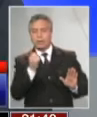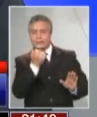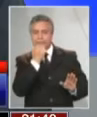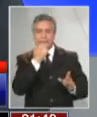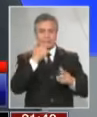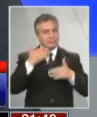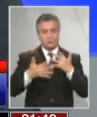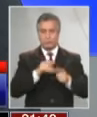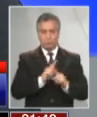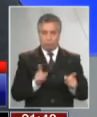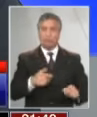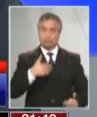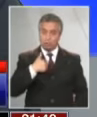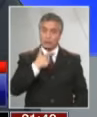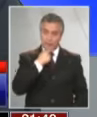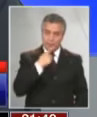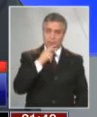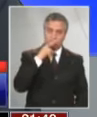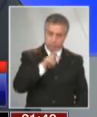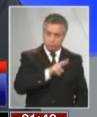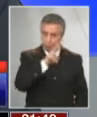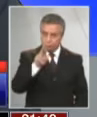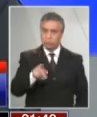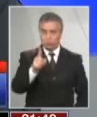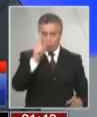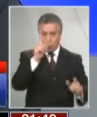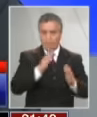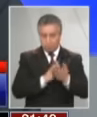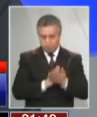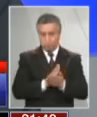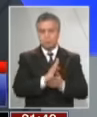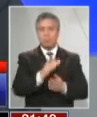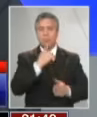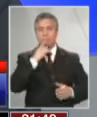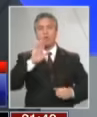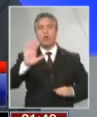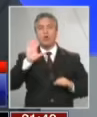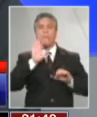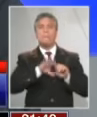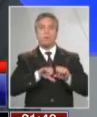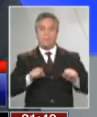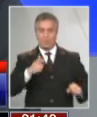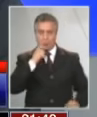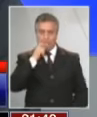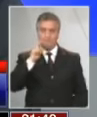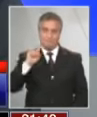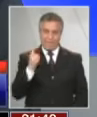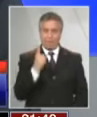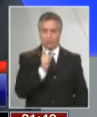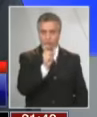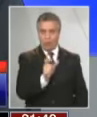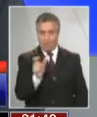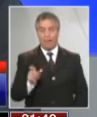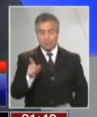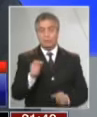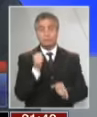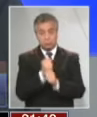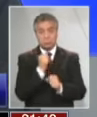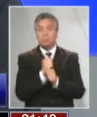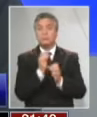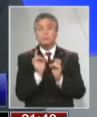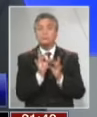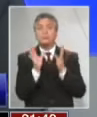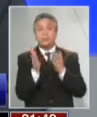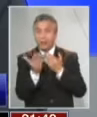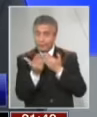Pero yo quiero insistir, esto parte por un compromiso personal, por lo que entendemos que es el servicio público, y con una labor que ante una emergencia